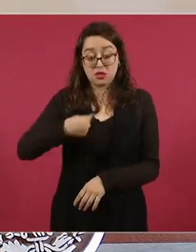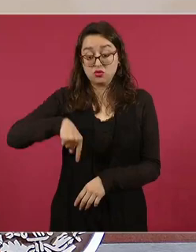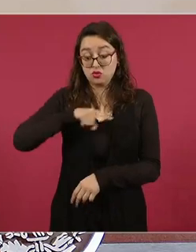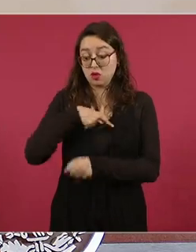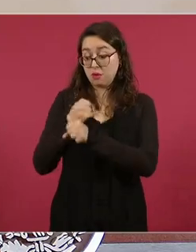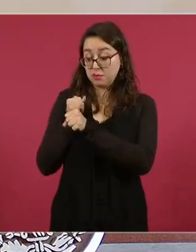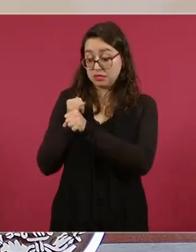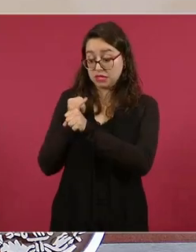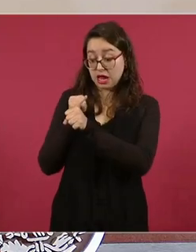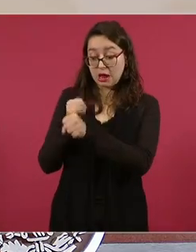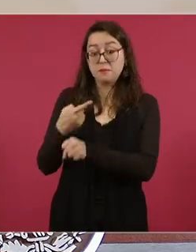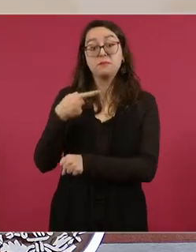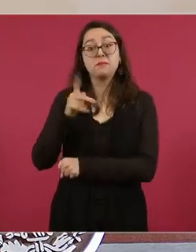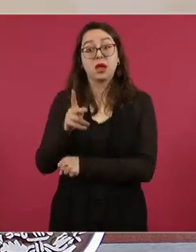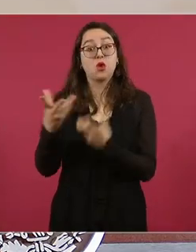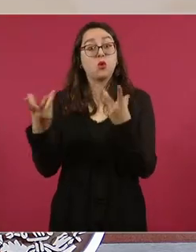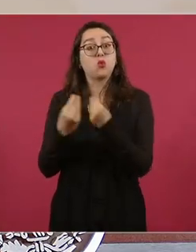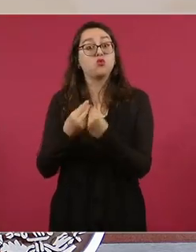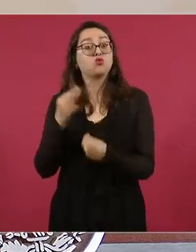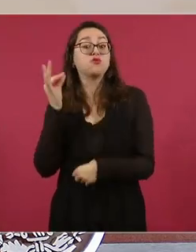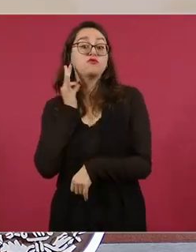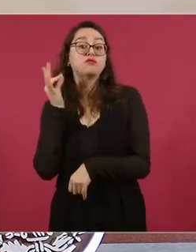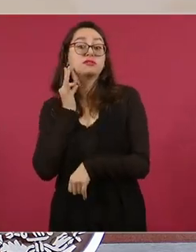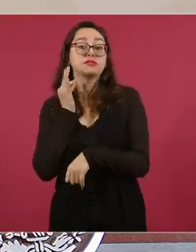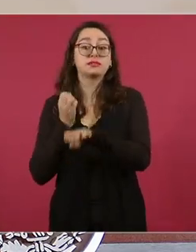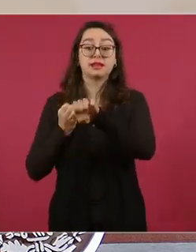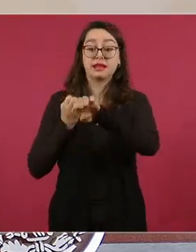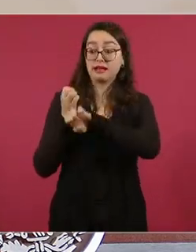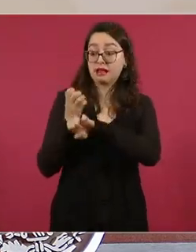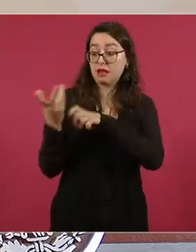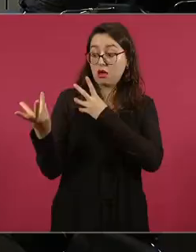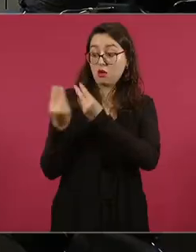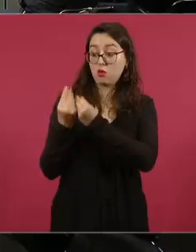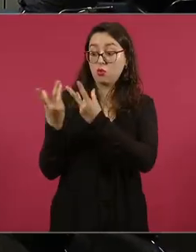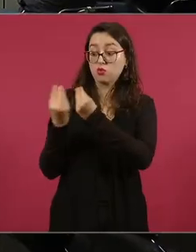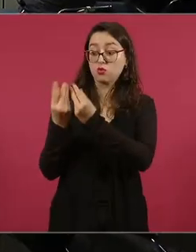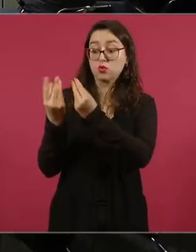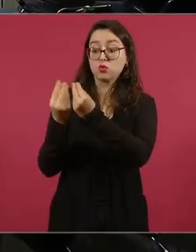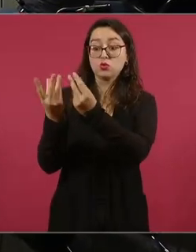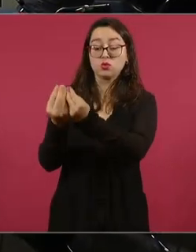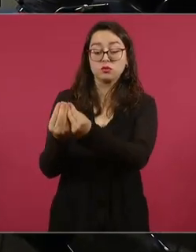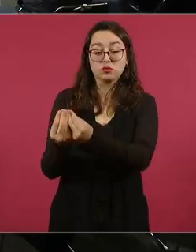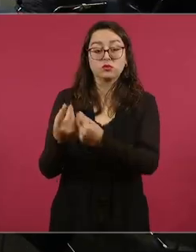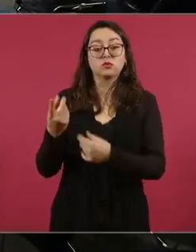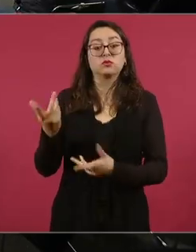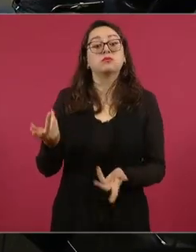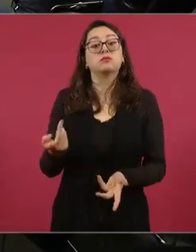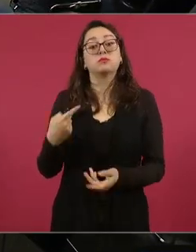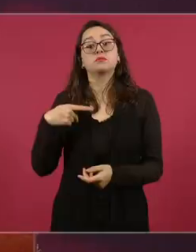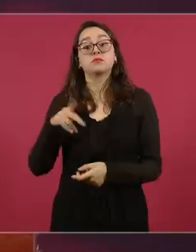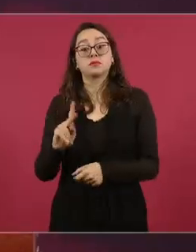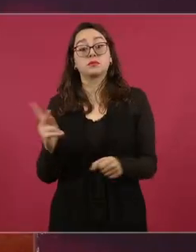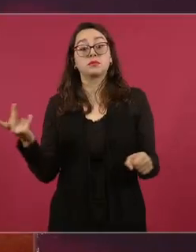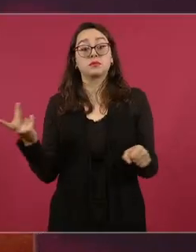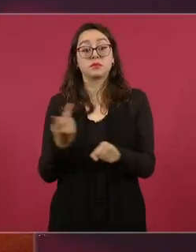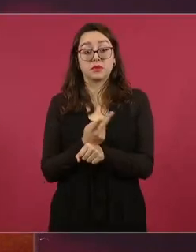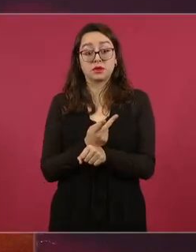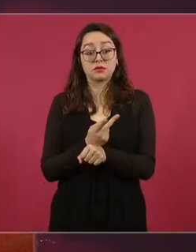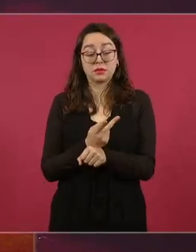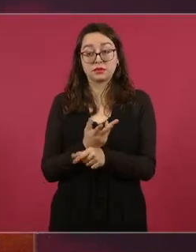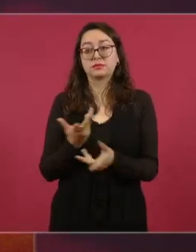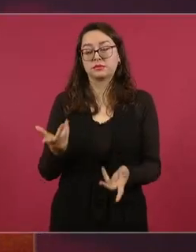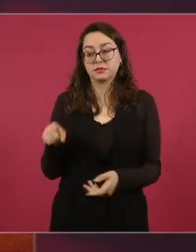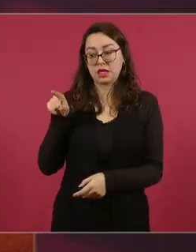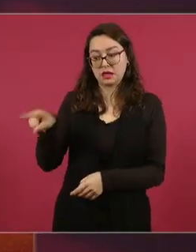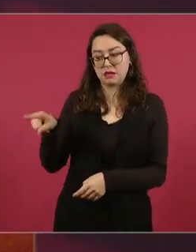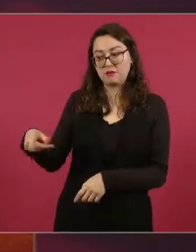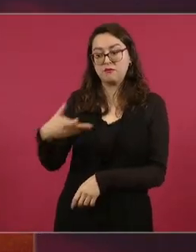y que efectivamente por una petición de los familiares al señor presidente nosotros intervenimos